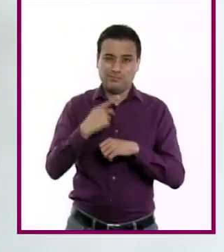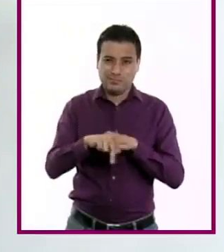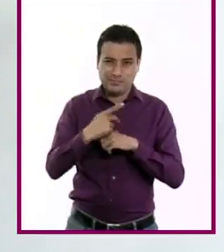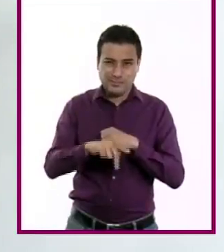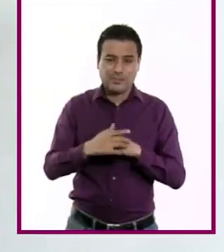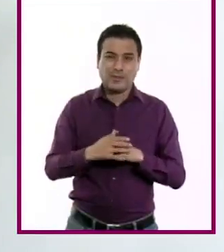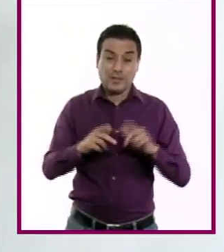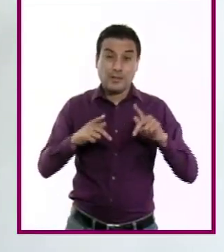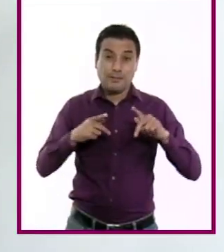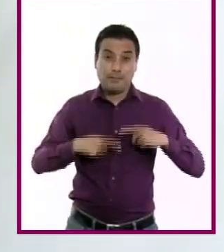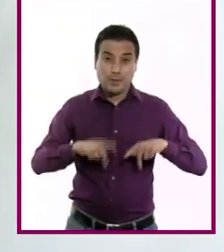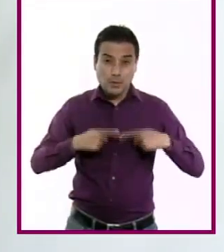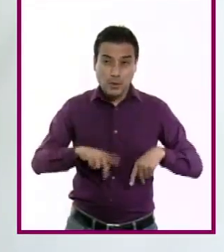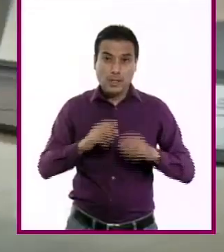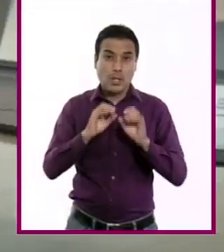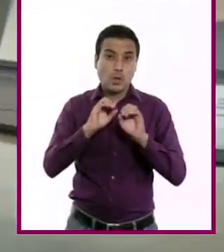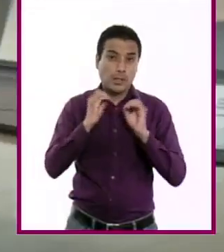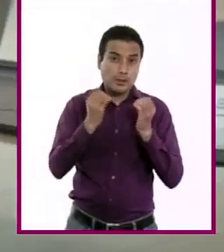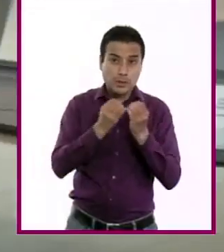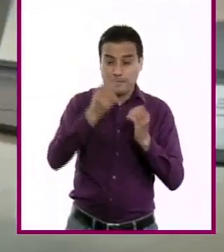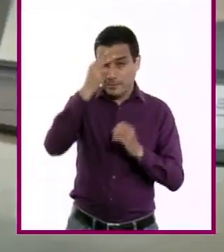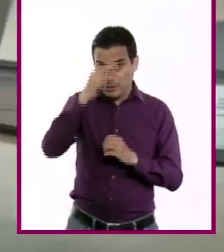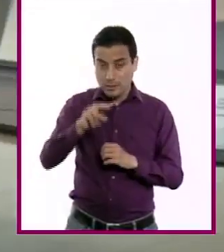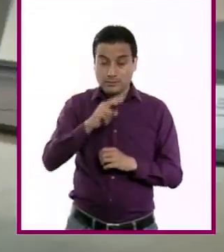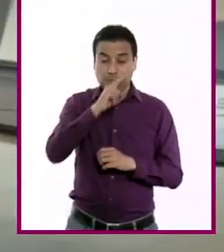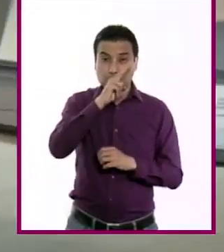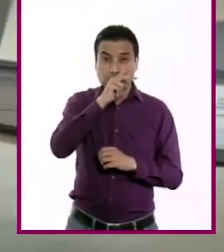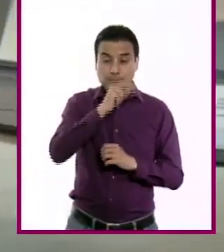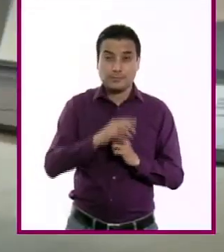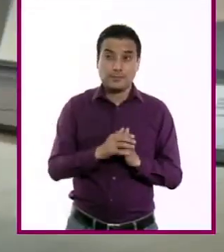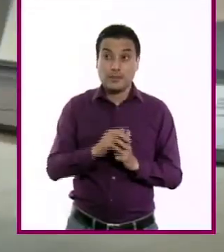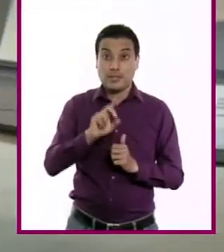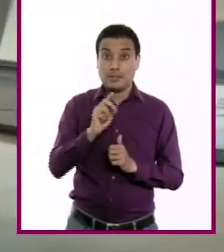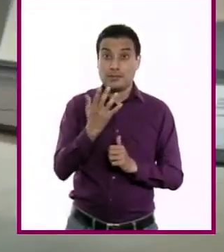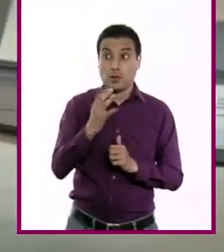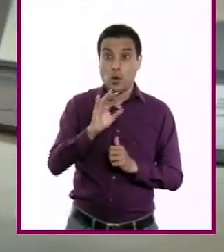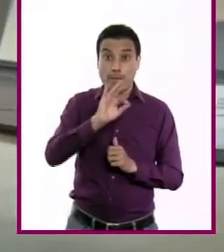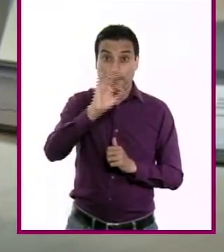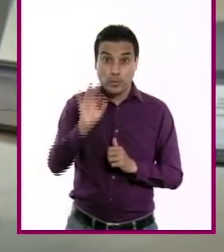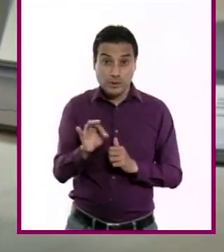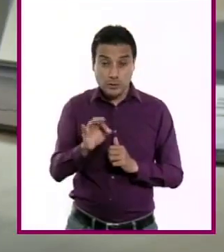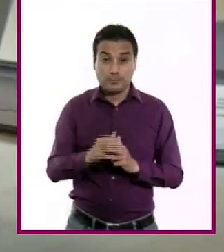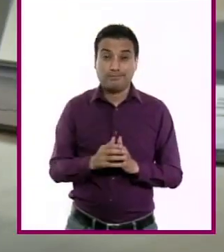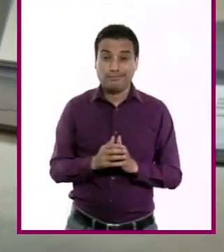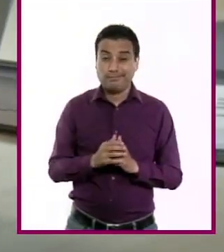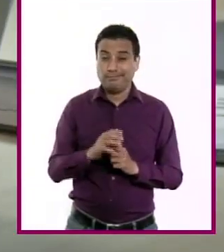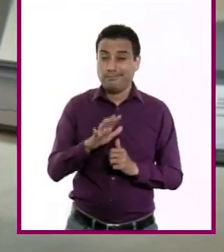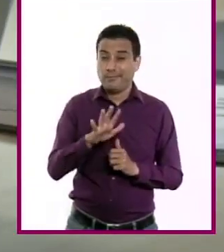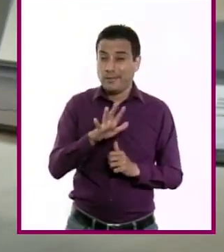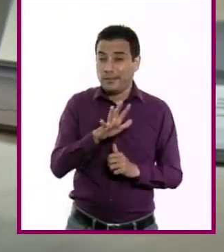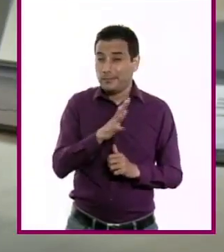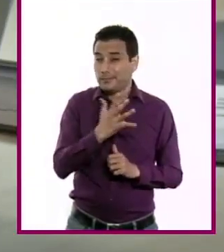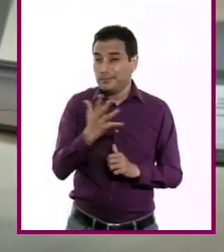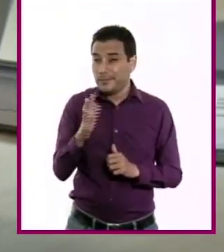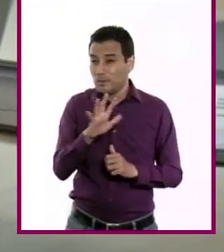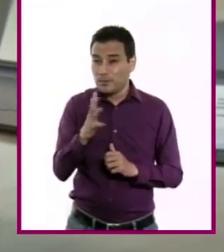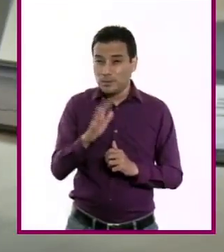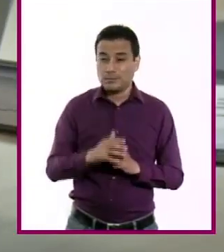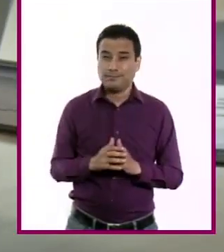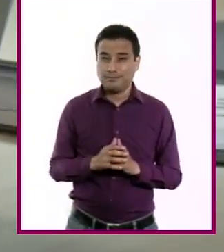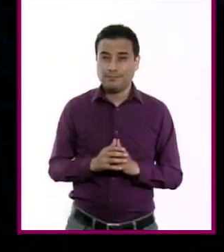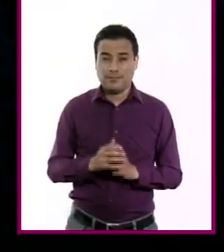y empresas mexicanas. Además de que el 35% de ellas aproximadamente disminuyó